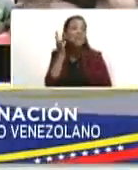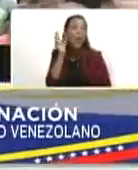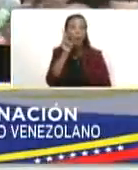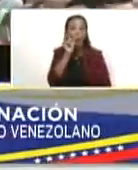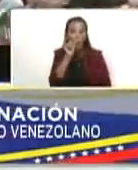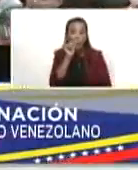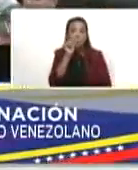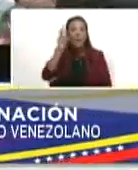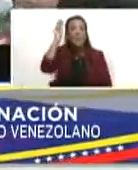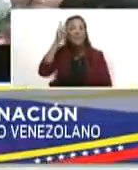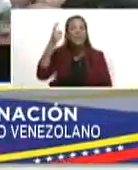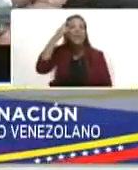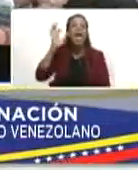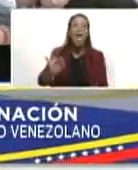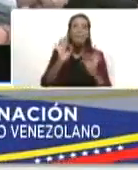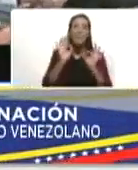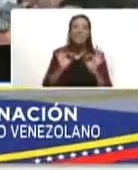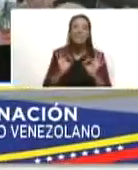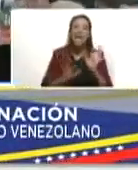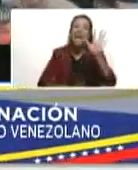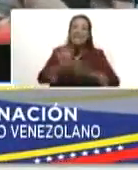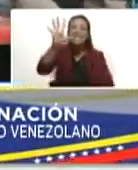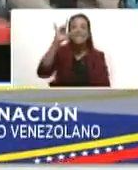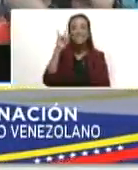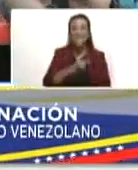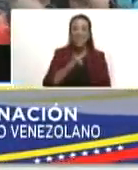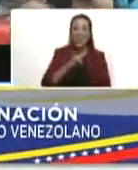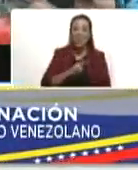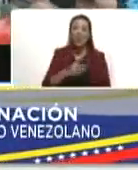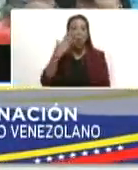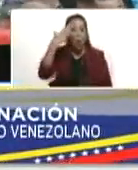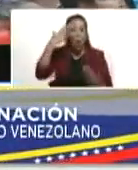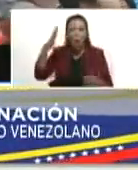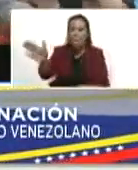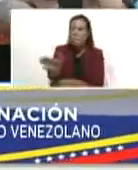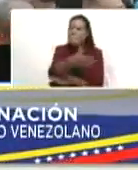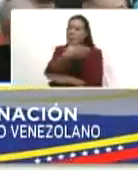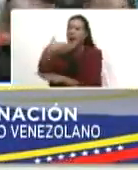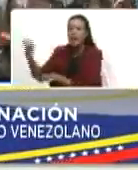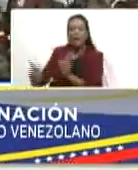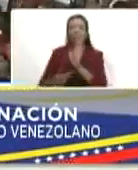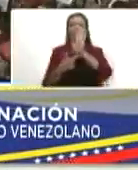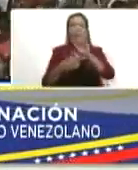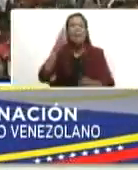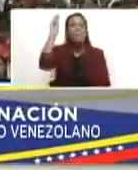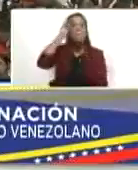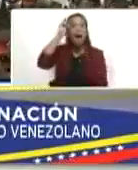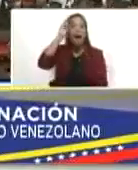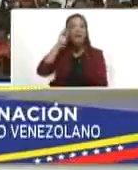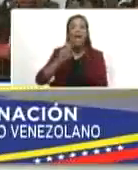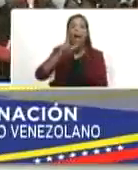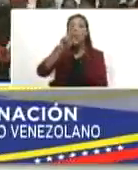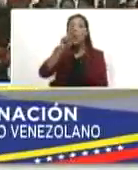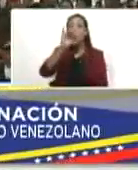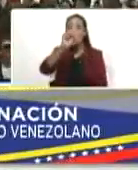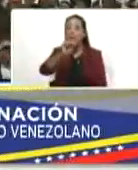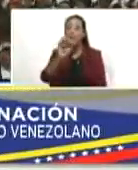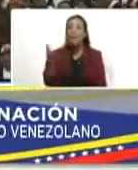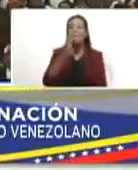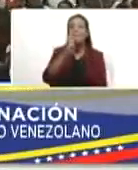maestras en su día y hoy levantar la bandera del maestro Luis Beltrán